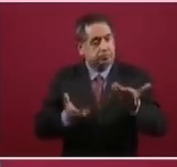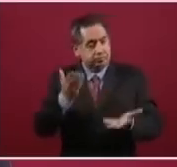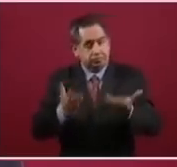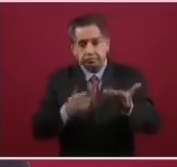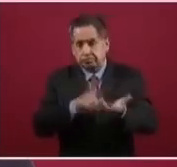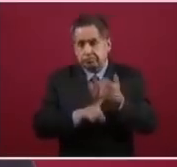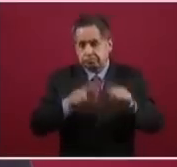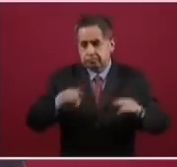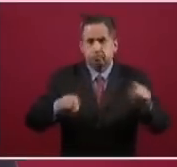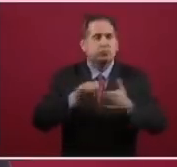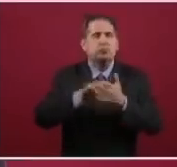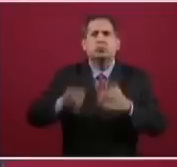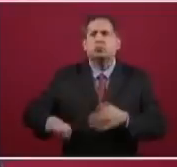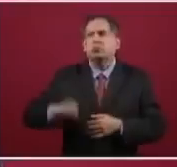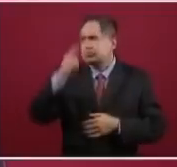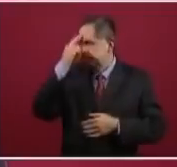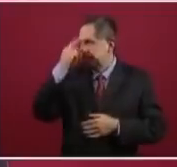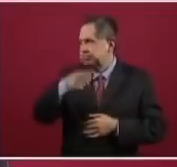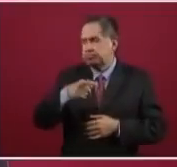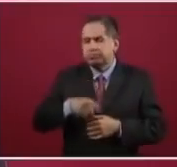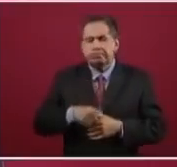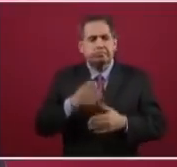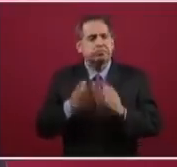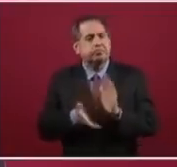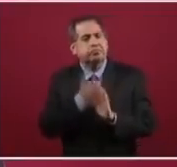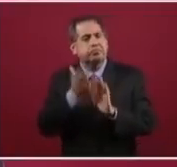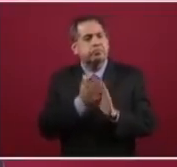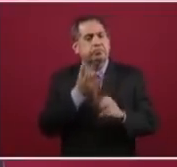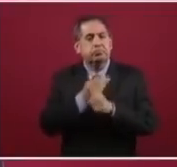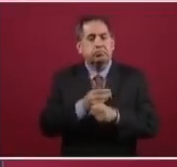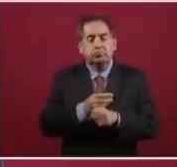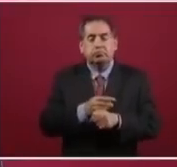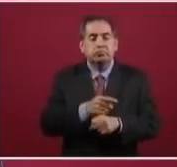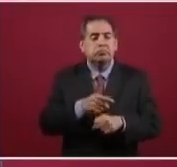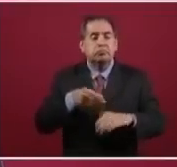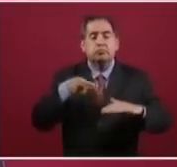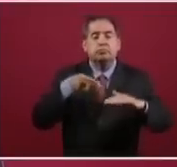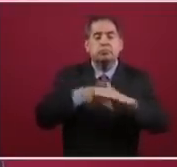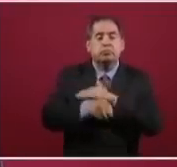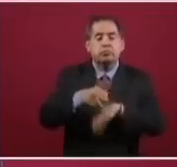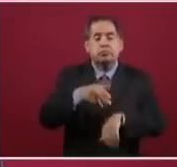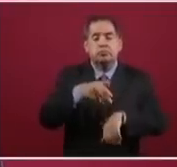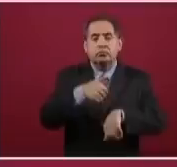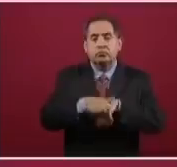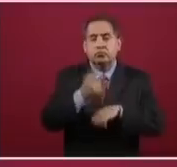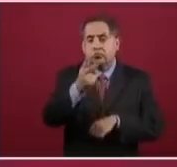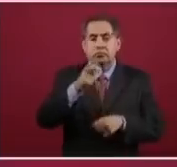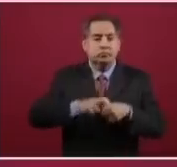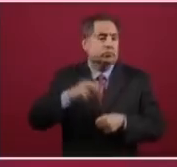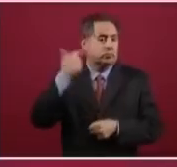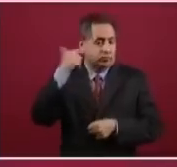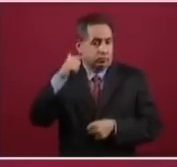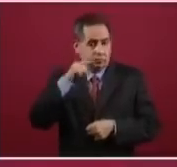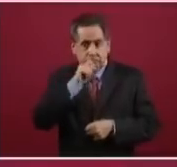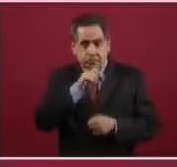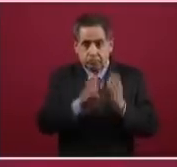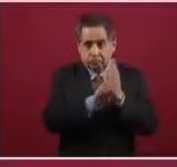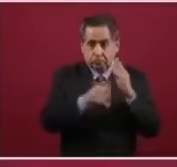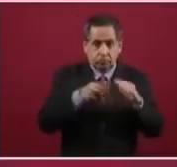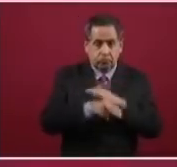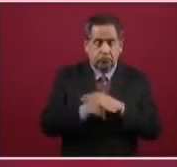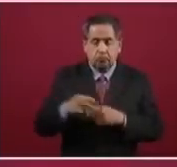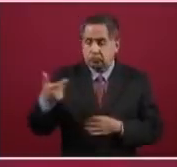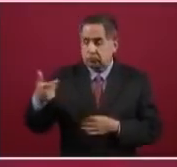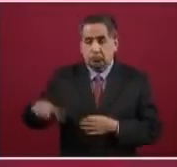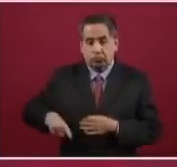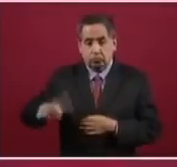la construcción del tanto de la línea 2 del metro en guadalajara como del peligros en guadalajara fueron la combinación